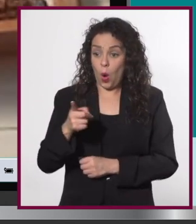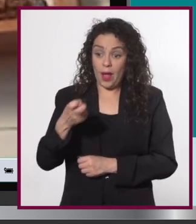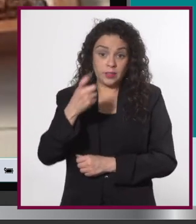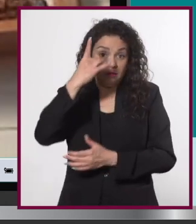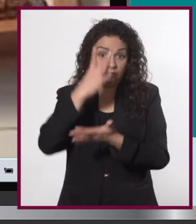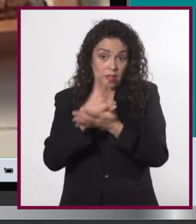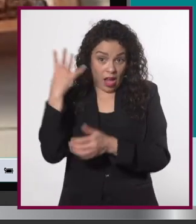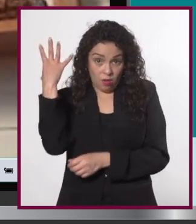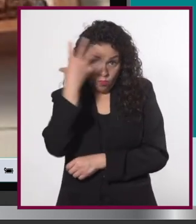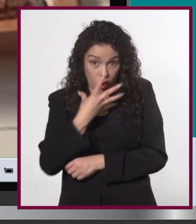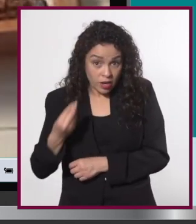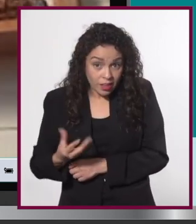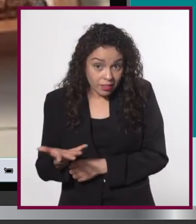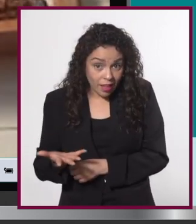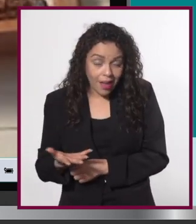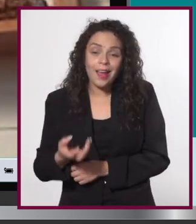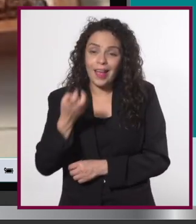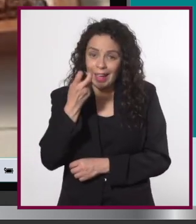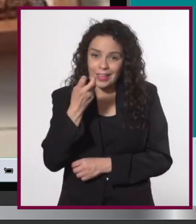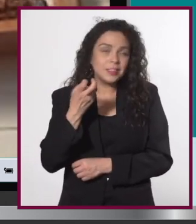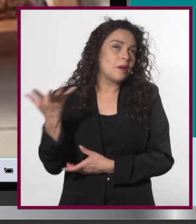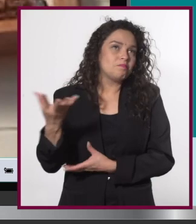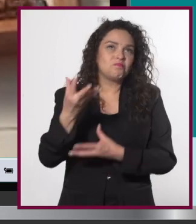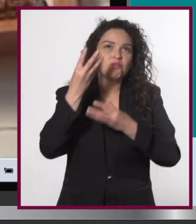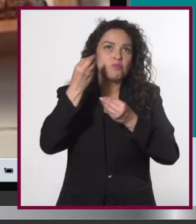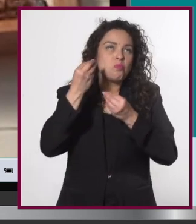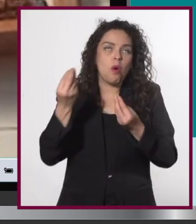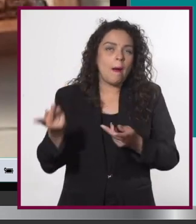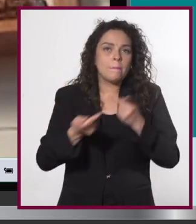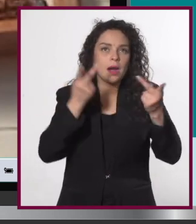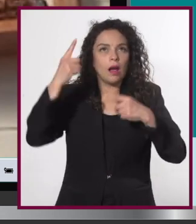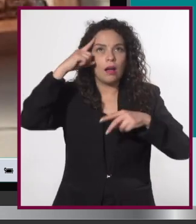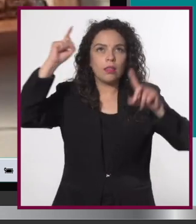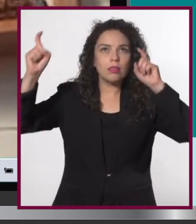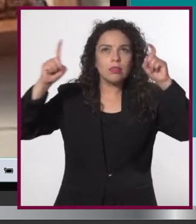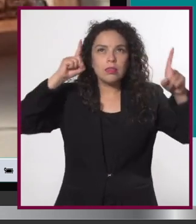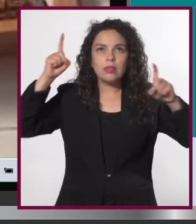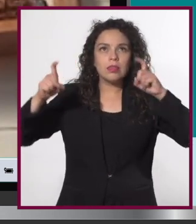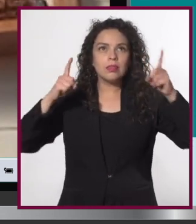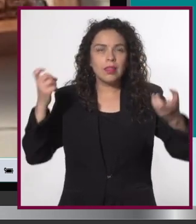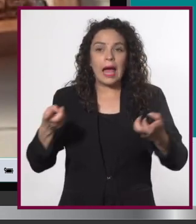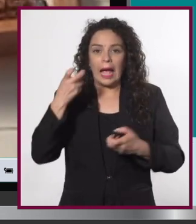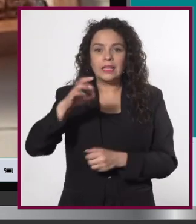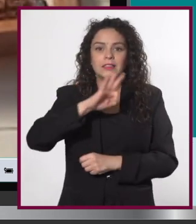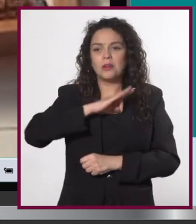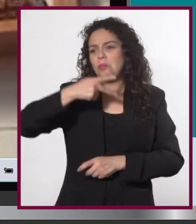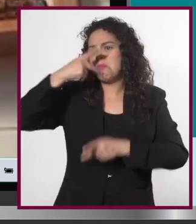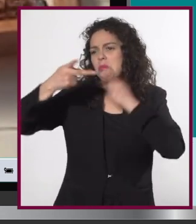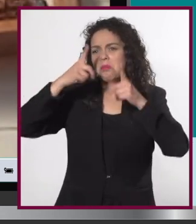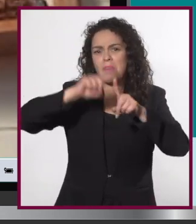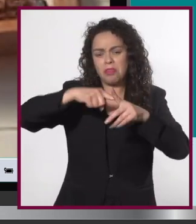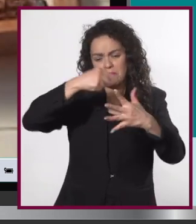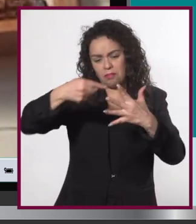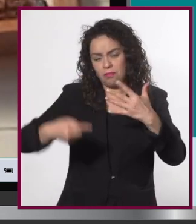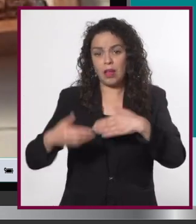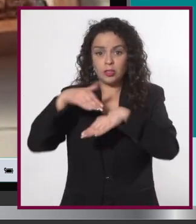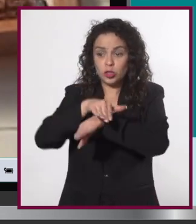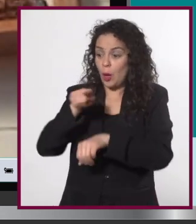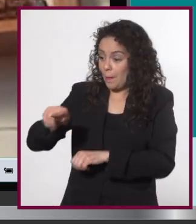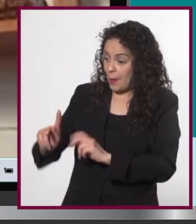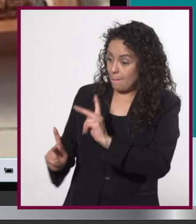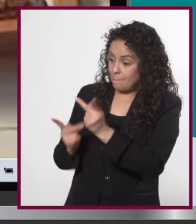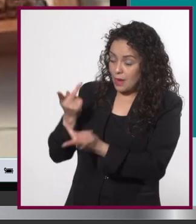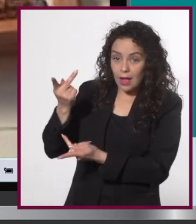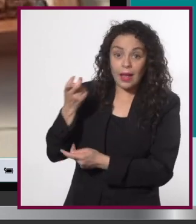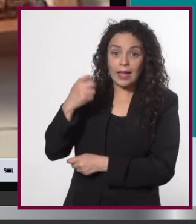esa planta. Entonces uno puede hacerse mil preguntas y puede hablar de esa planta muchas cosas. Entonces tienes que centrarte y decir, sobre